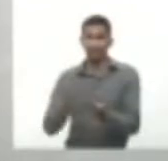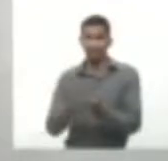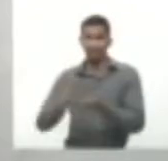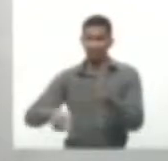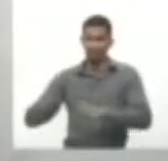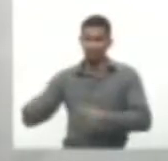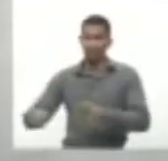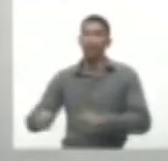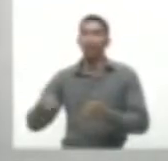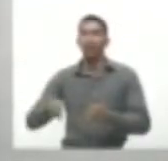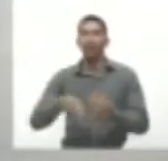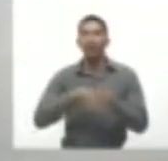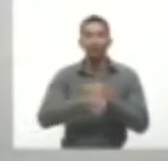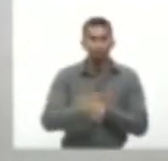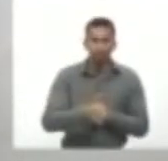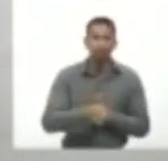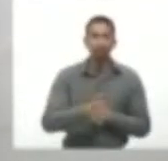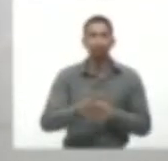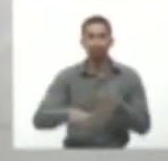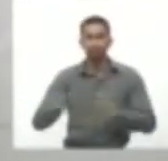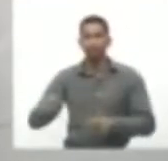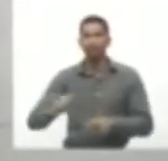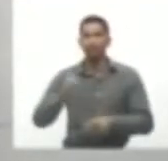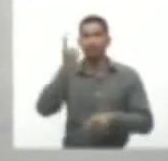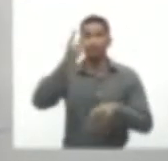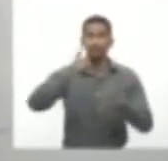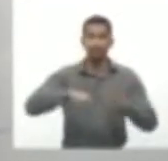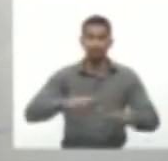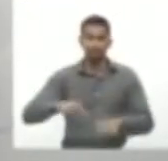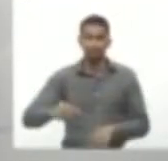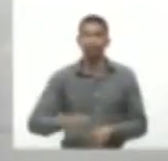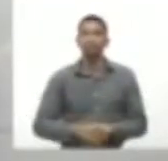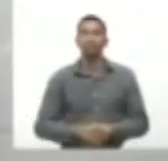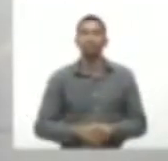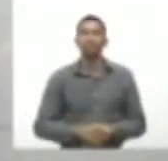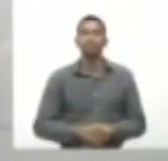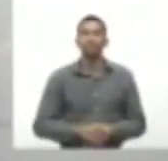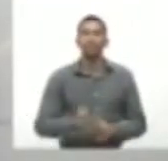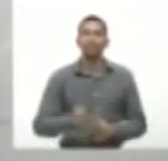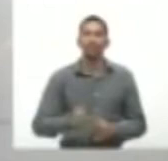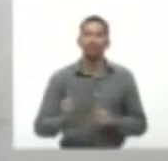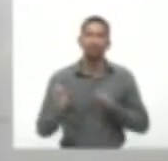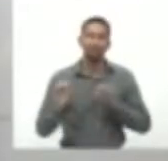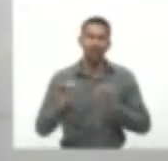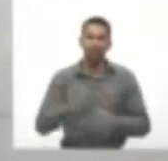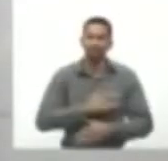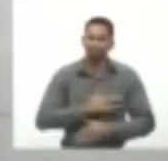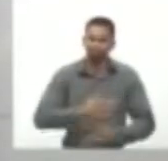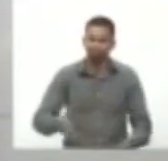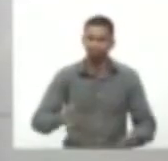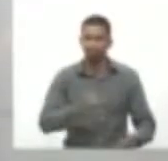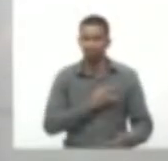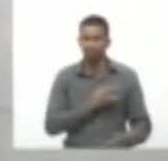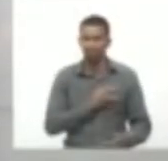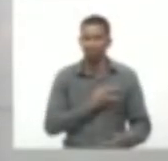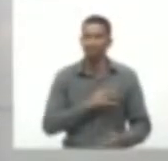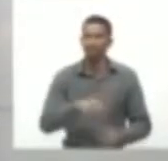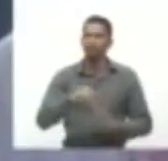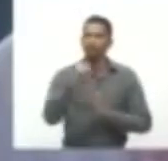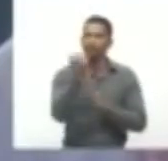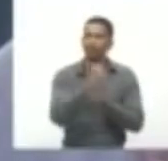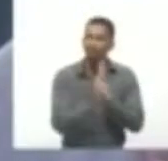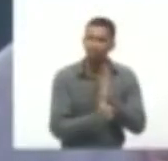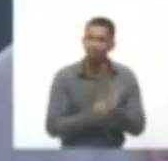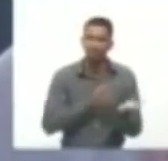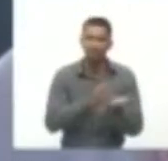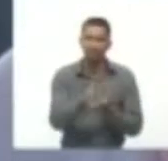la inducción con los estudiantes de primer semestre, la acogida que ha tenido la universidad en todos los diferentes programas en los